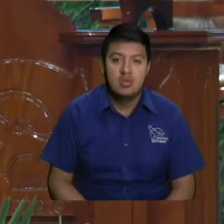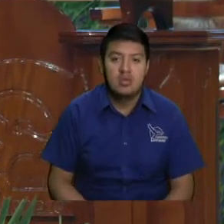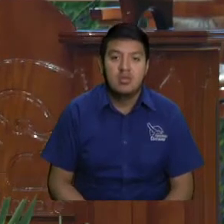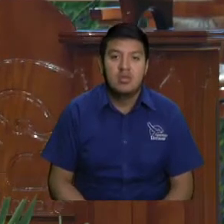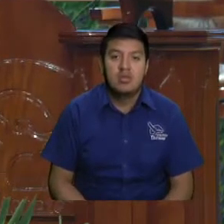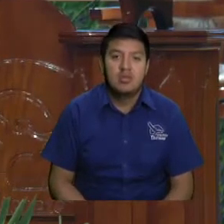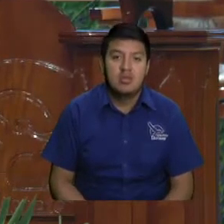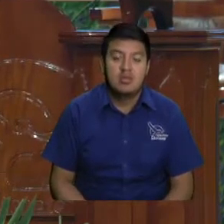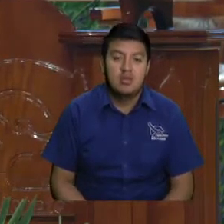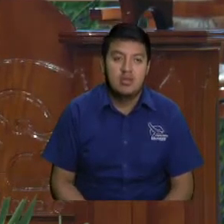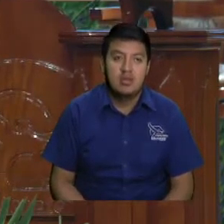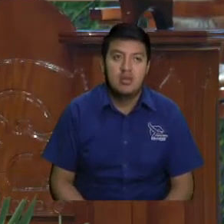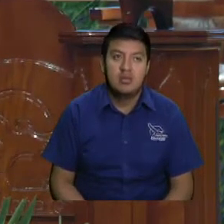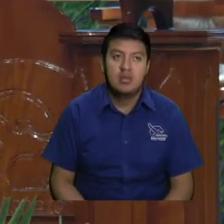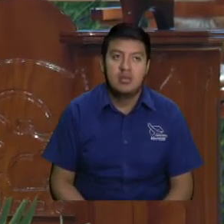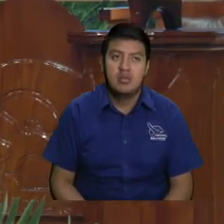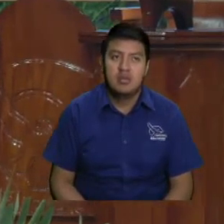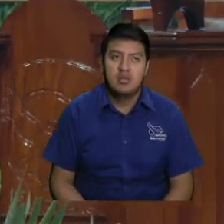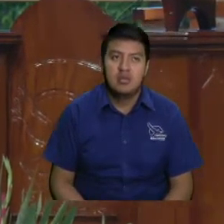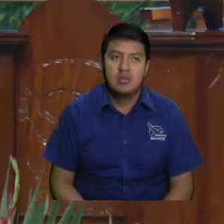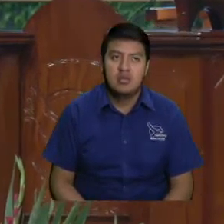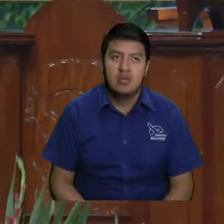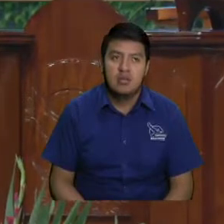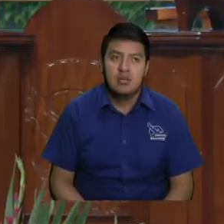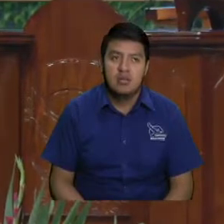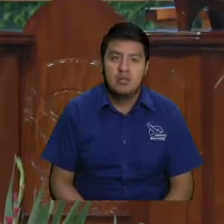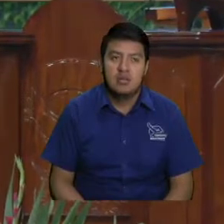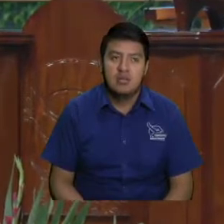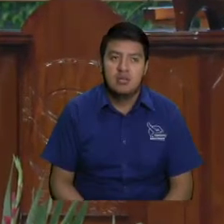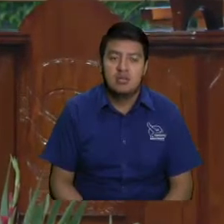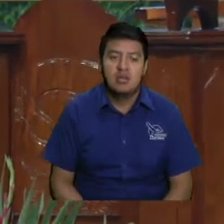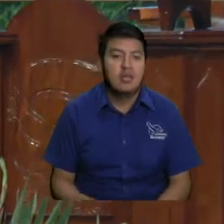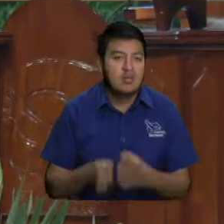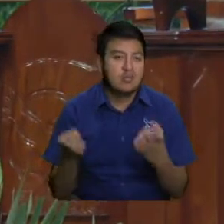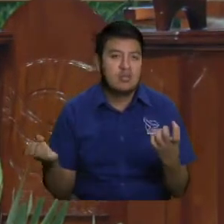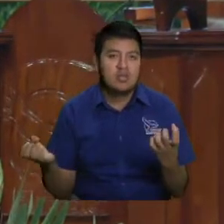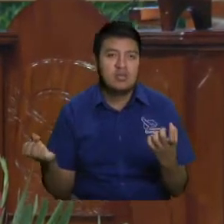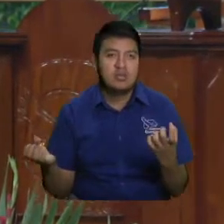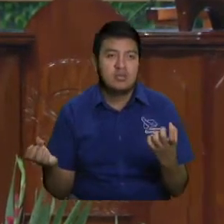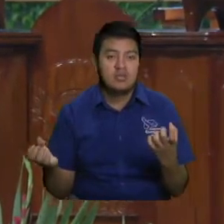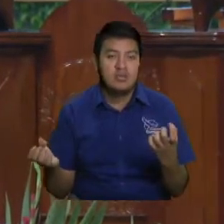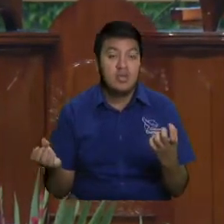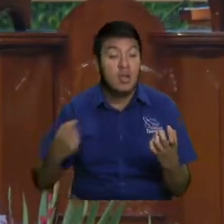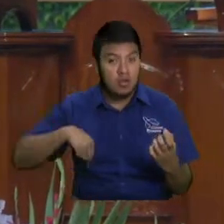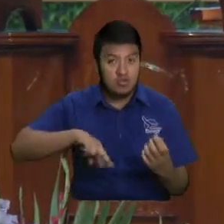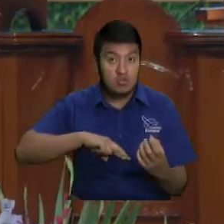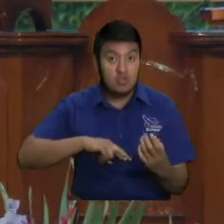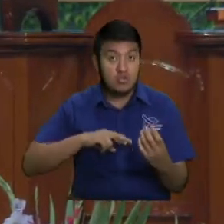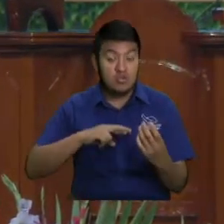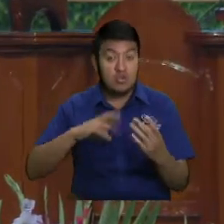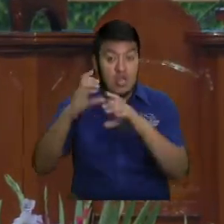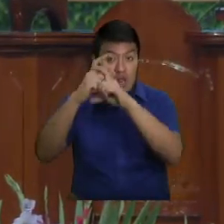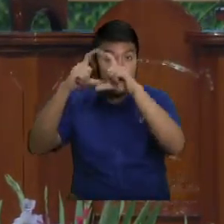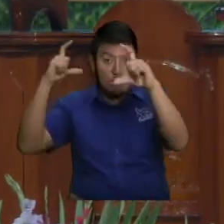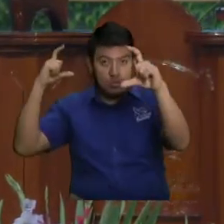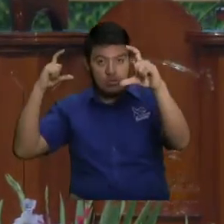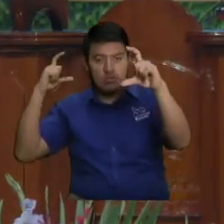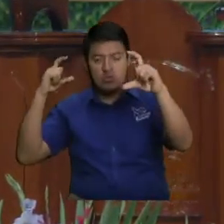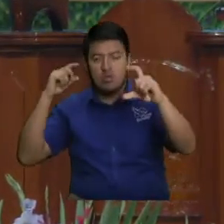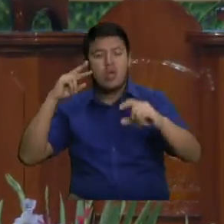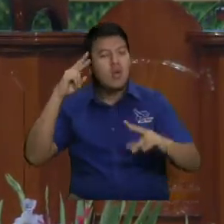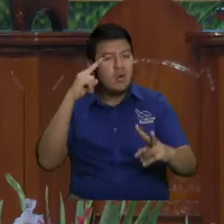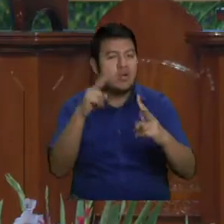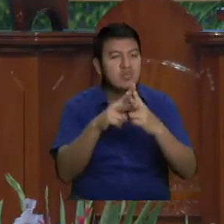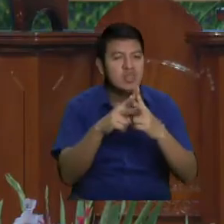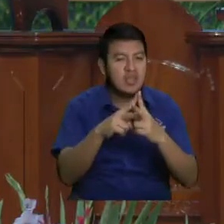¿no? Y vestidos de negro y toda la cosa. Entonces, como nosotros íbamos en el bus, turisteando, ¿no?